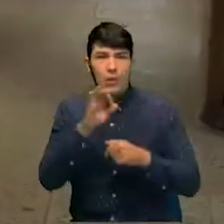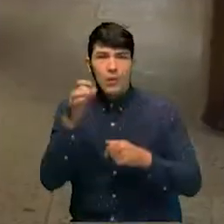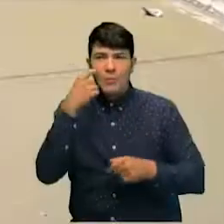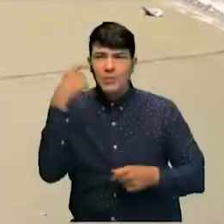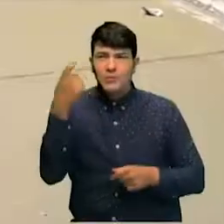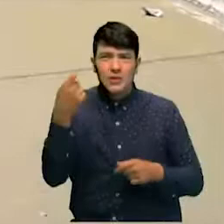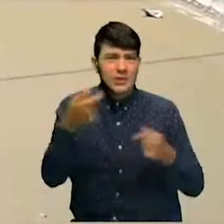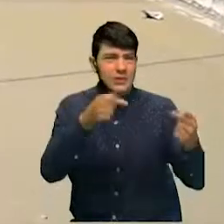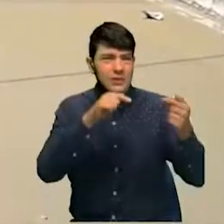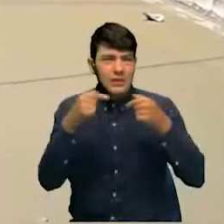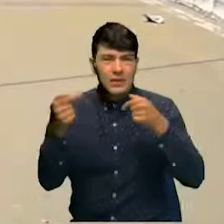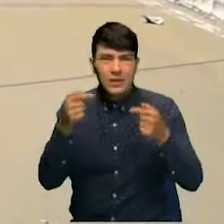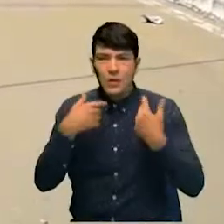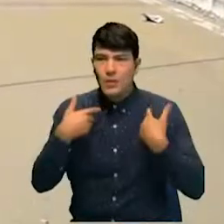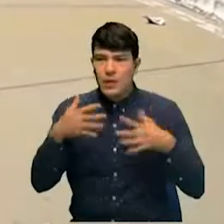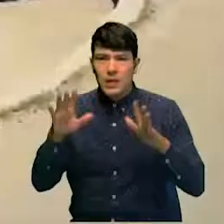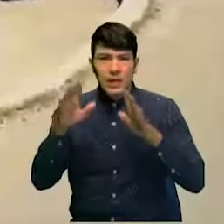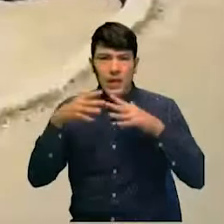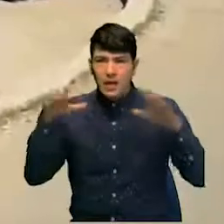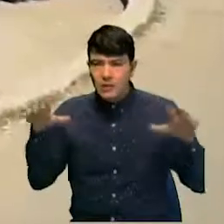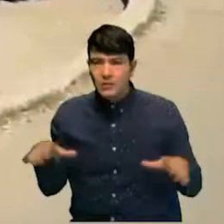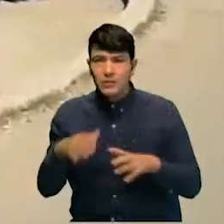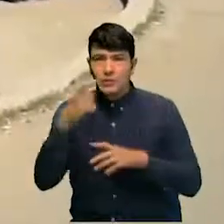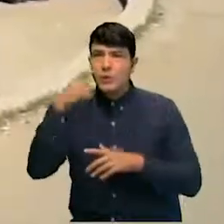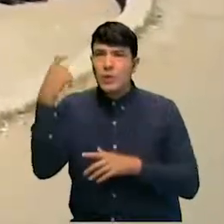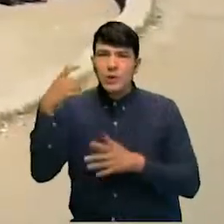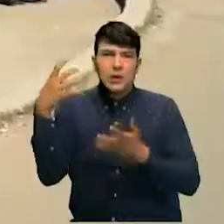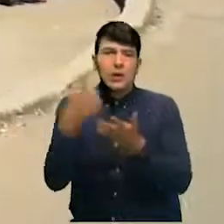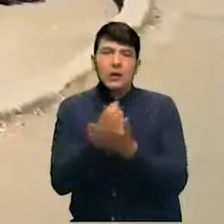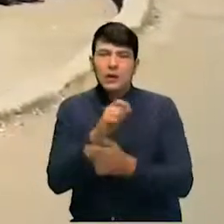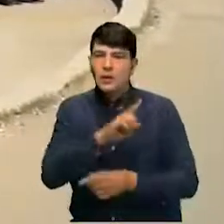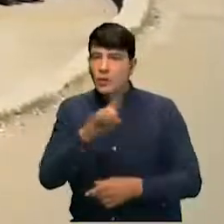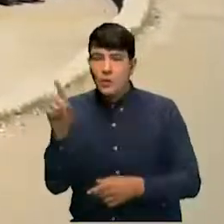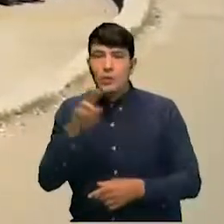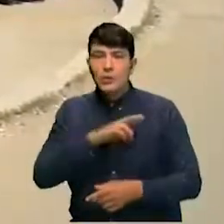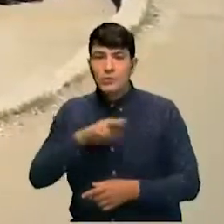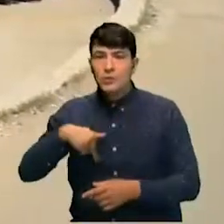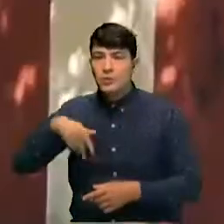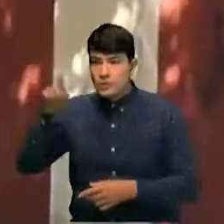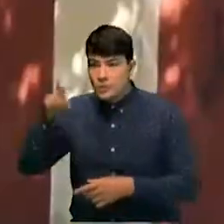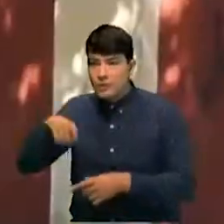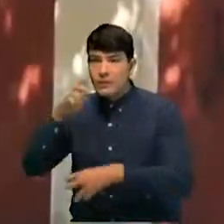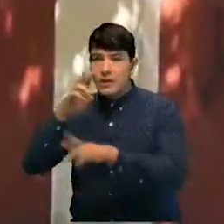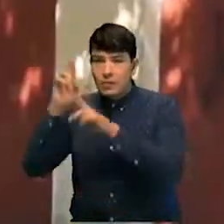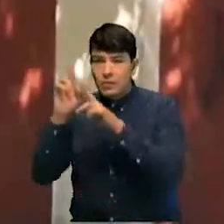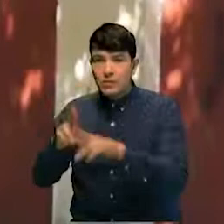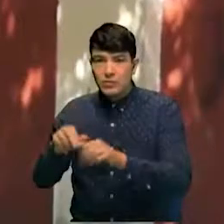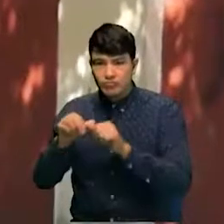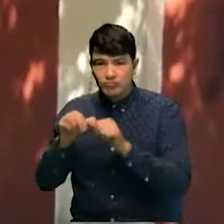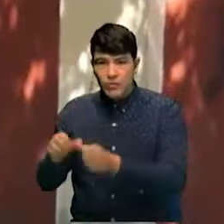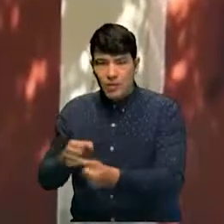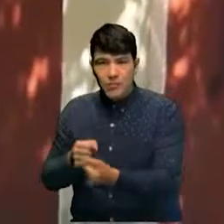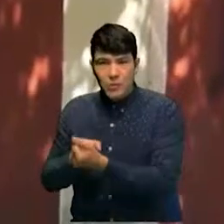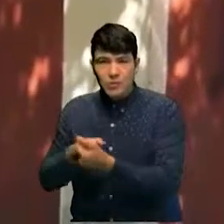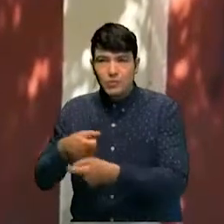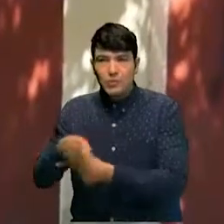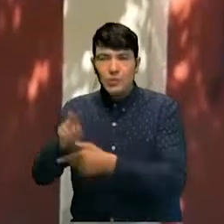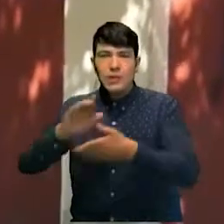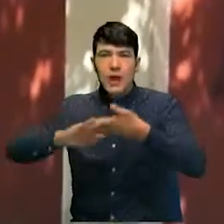buscar tampoco a cualquier costo ser elegidos. Que hagamos prevalecer la paz, que hagamos